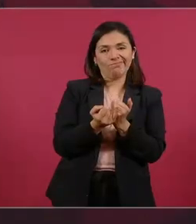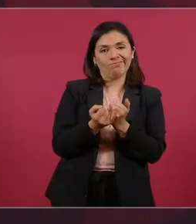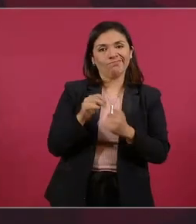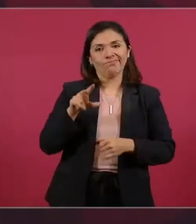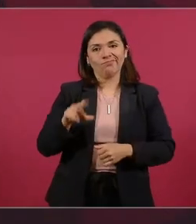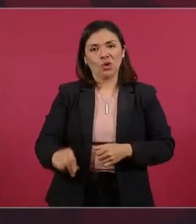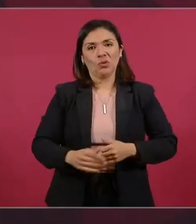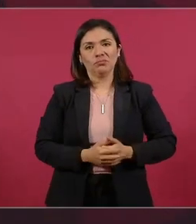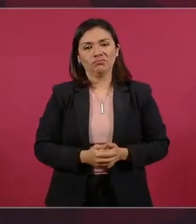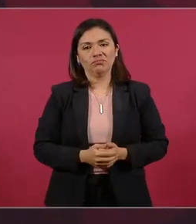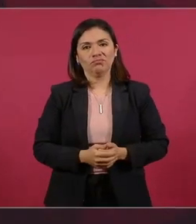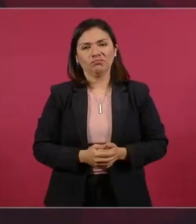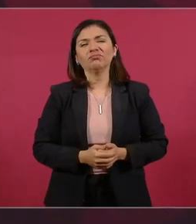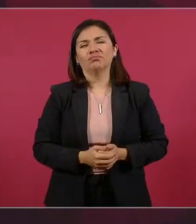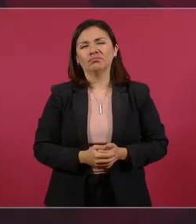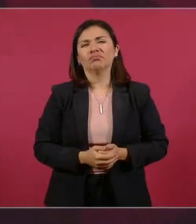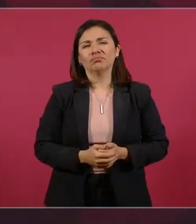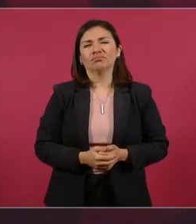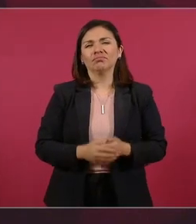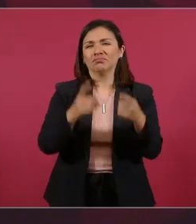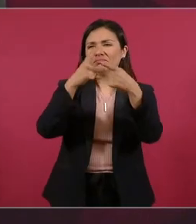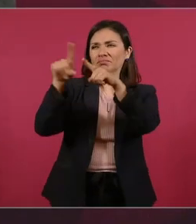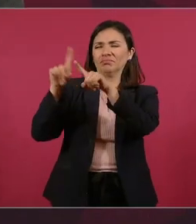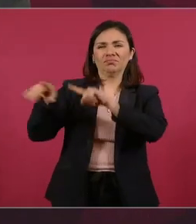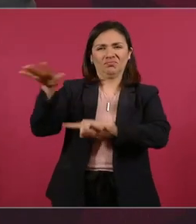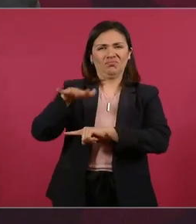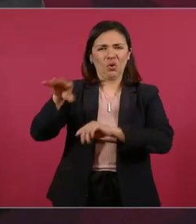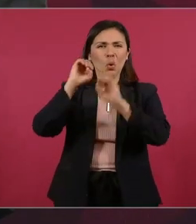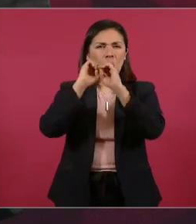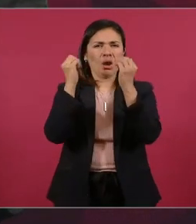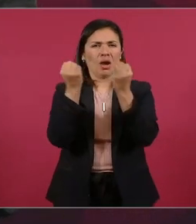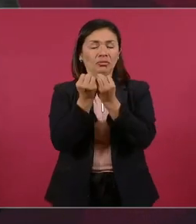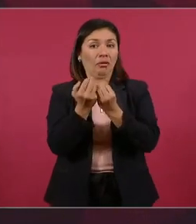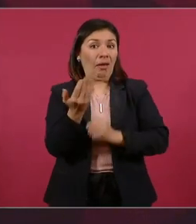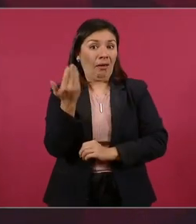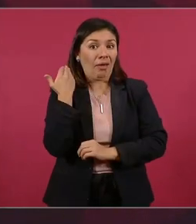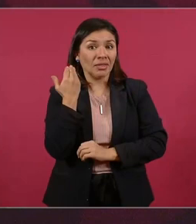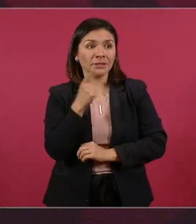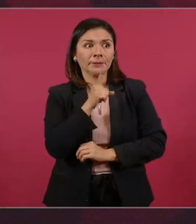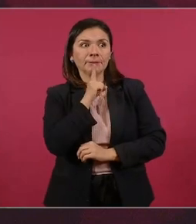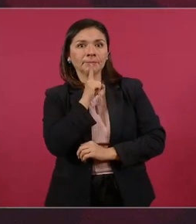porque muchas de estas organizaciones guardaron silencio